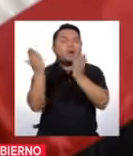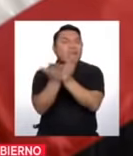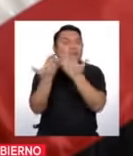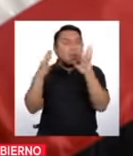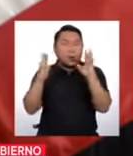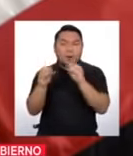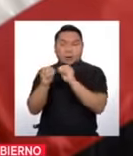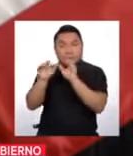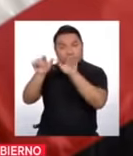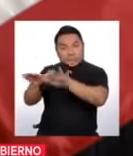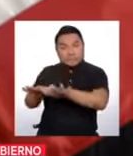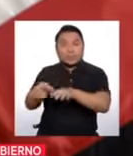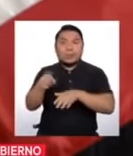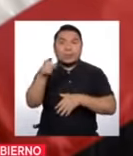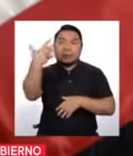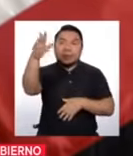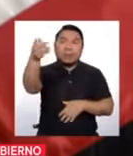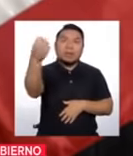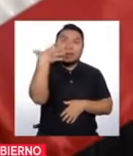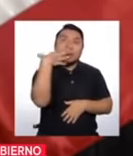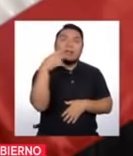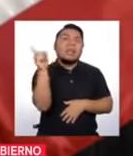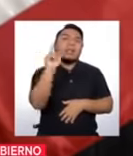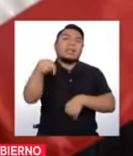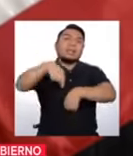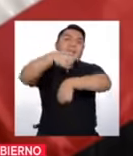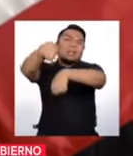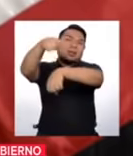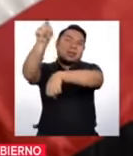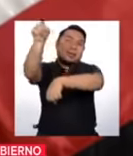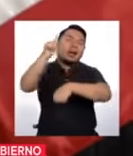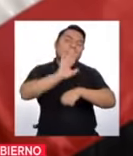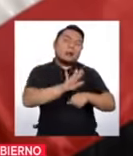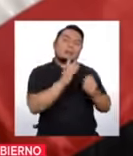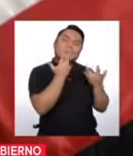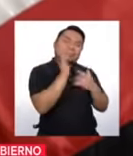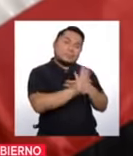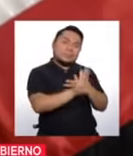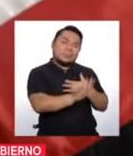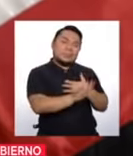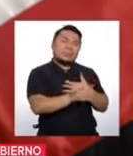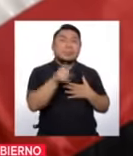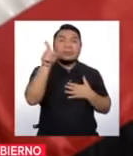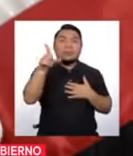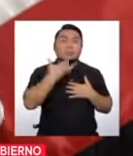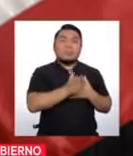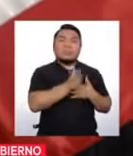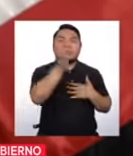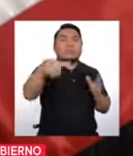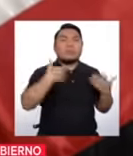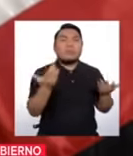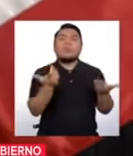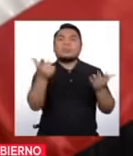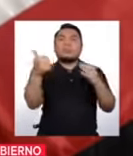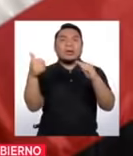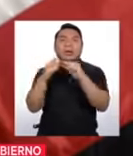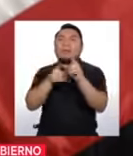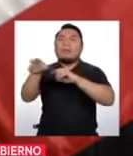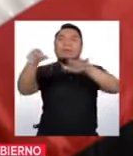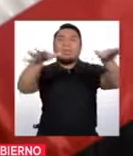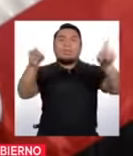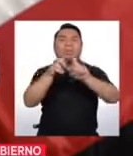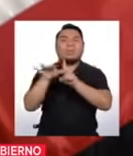luego para llegar al sitio de destino, a la ciudad de destino, no hay dónde poder recibirlos para que no